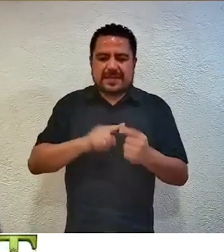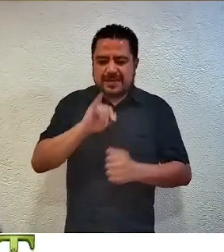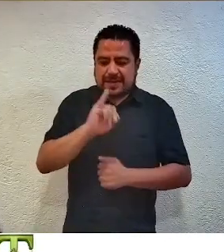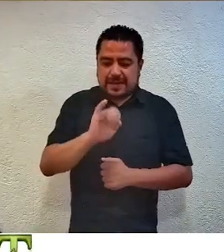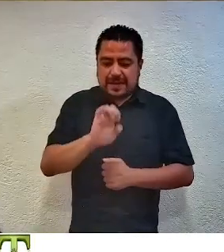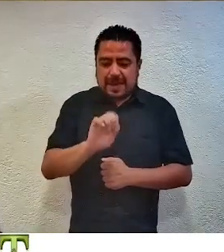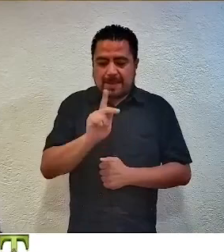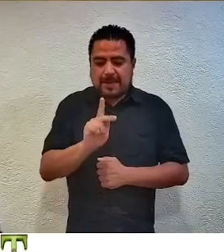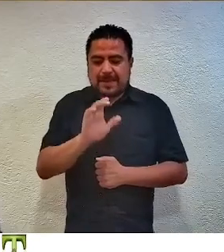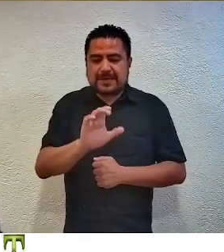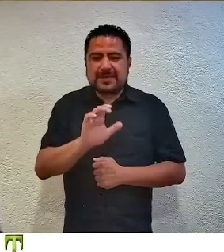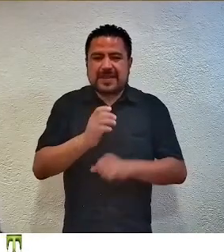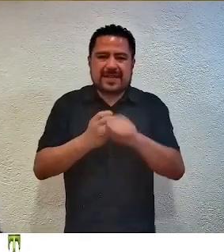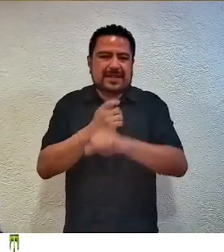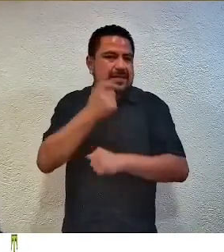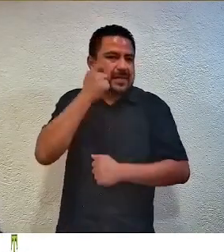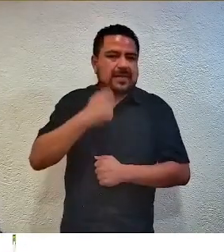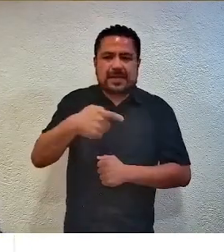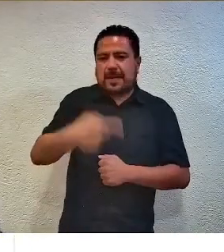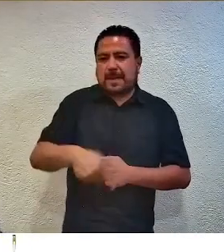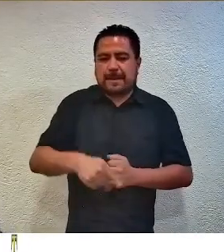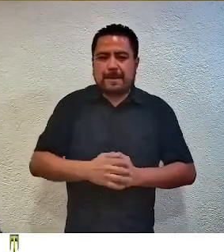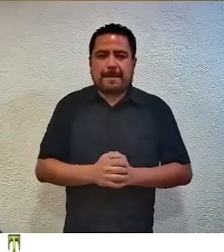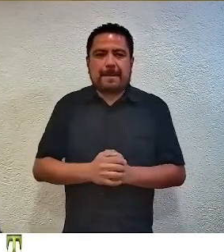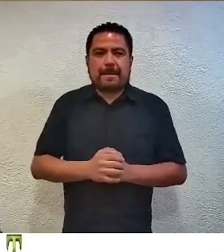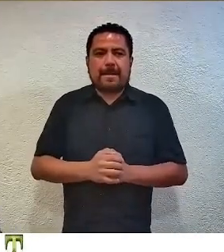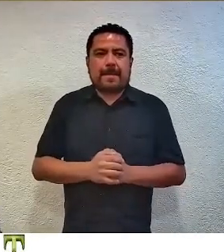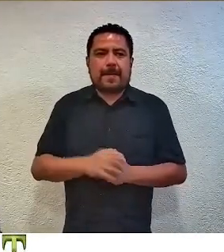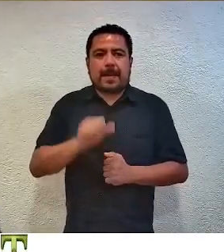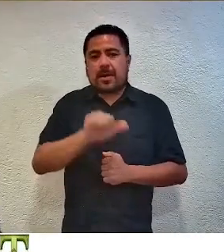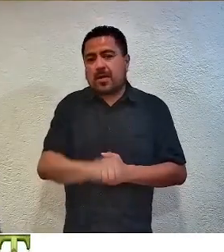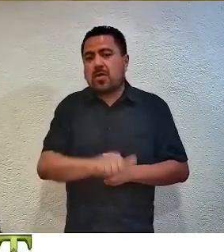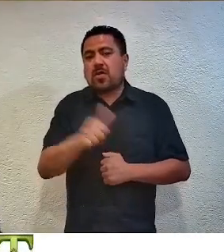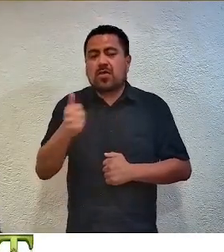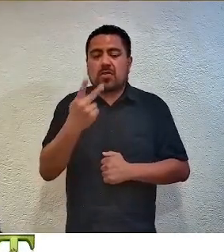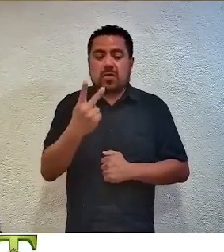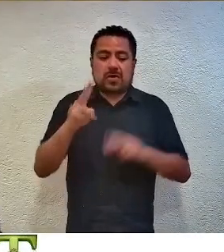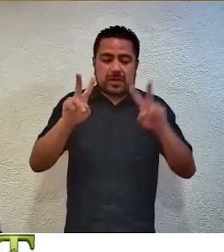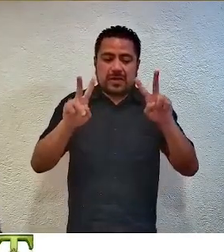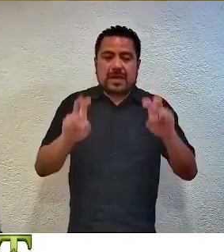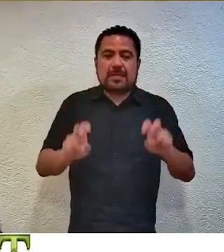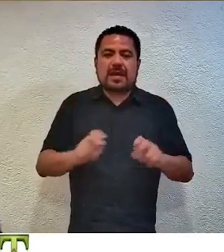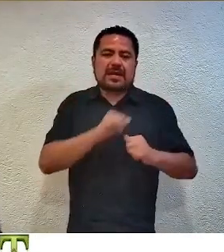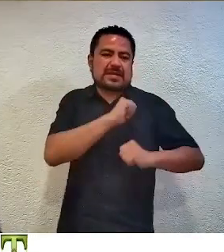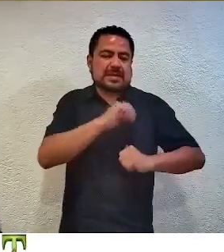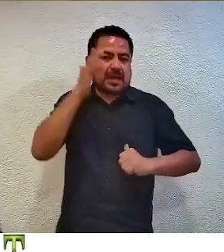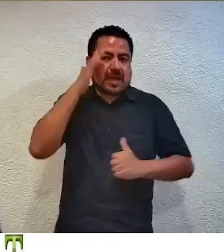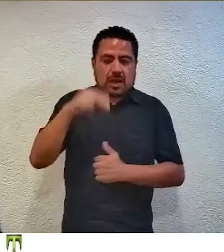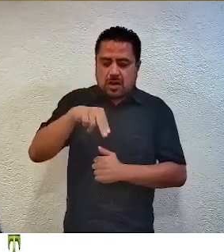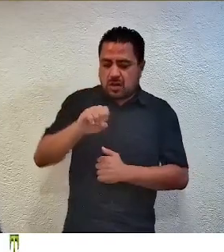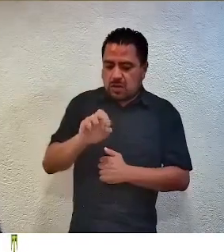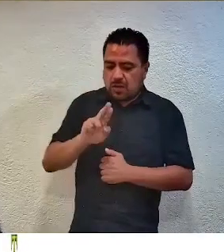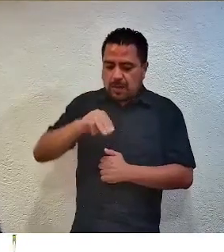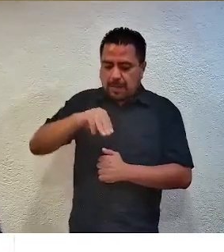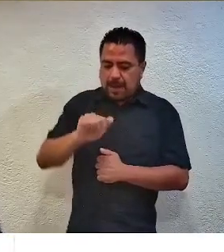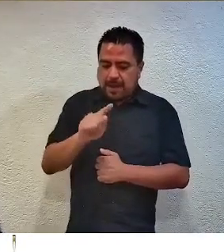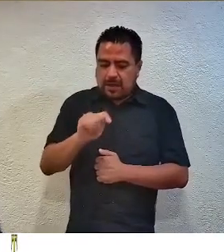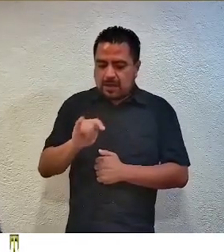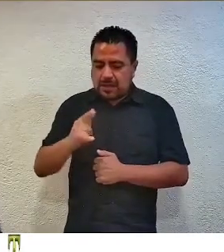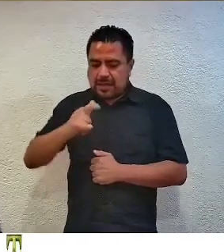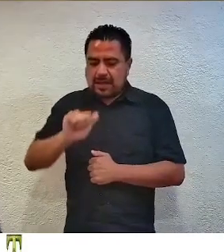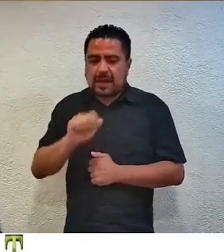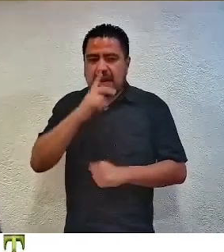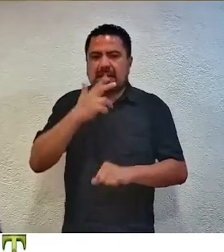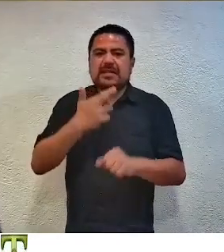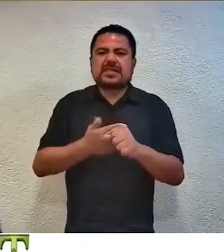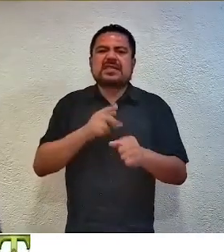Electoral y de Participación Ciudadana del Estado de Guerrero. En los siguientes 2 asuntos, la parte actuada es Normotilia Hernández Martínez y la autoridad responsable